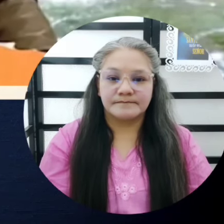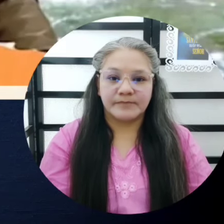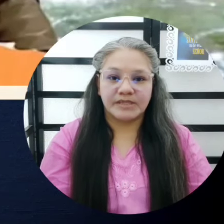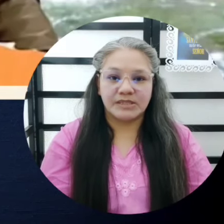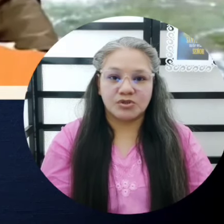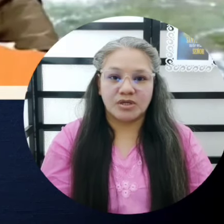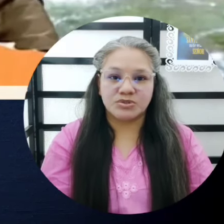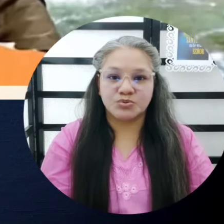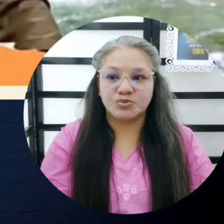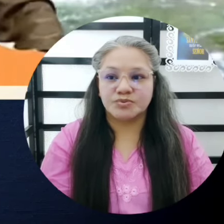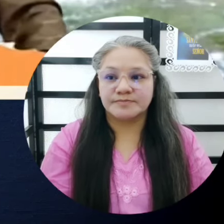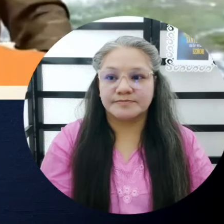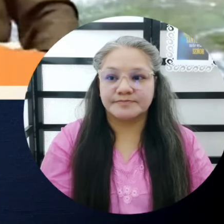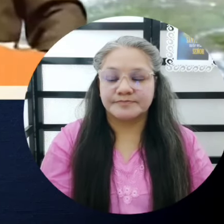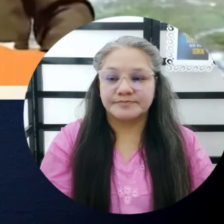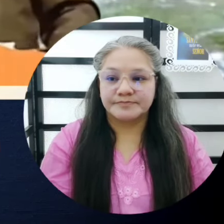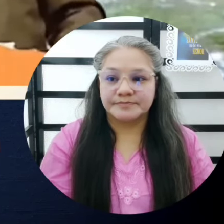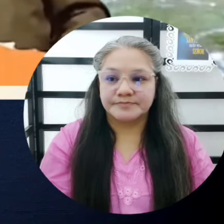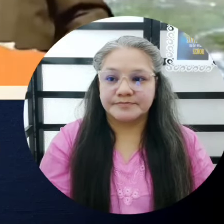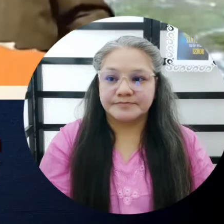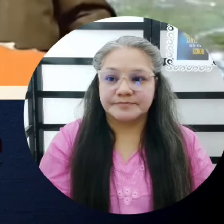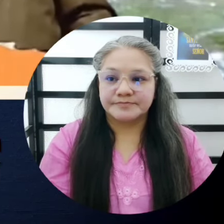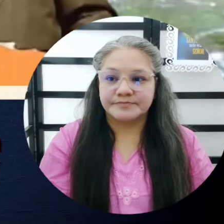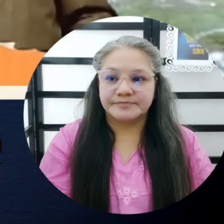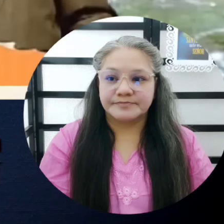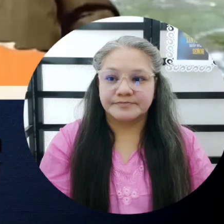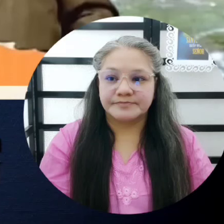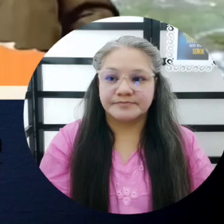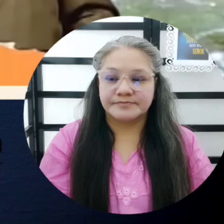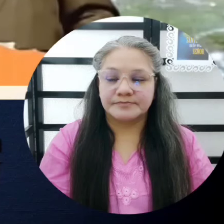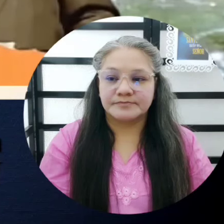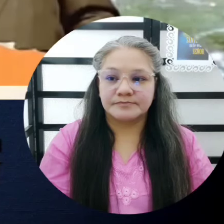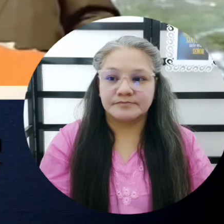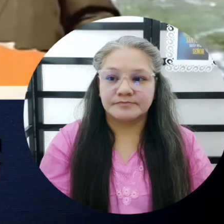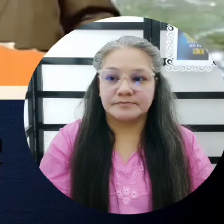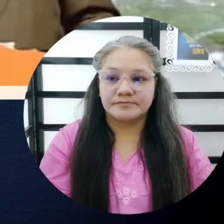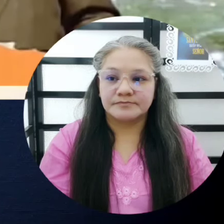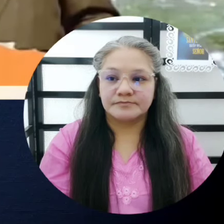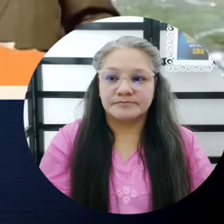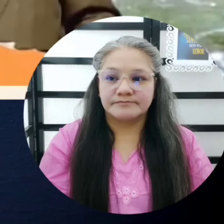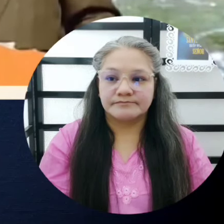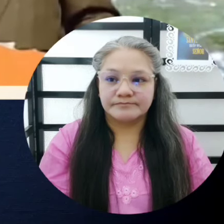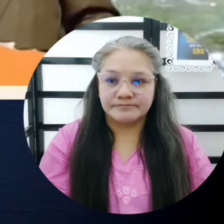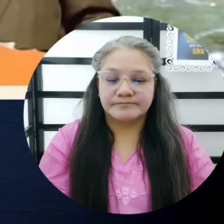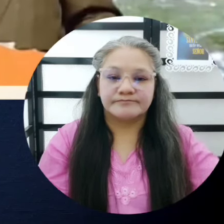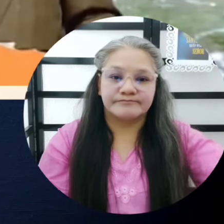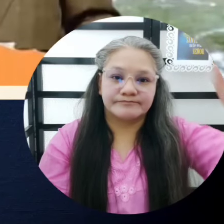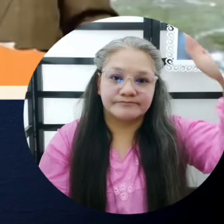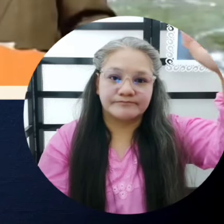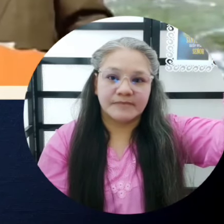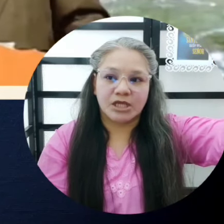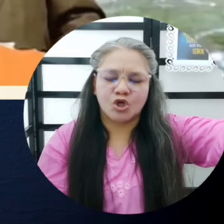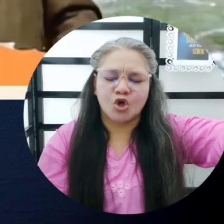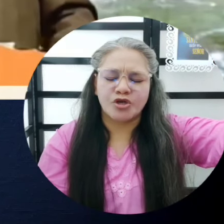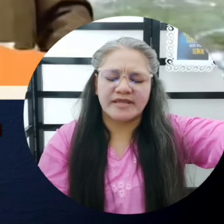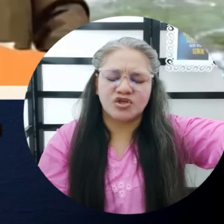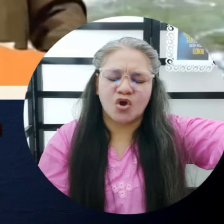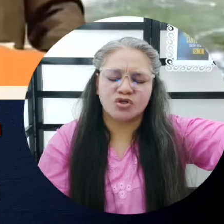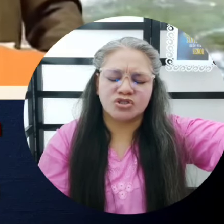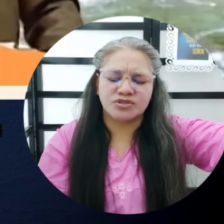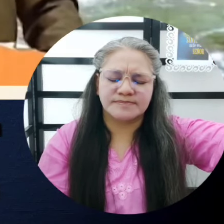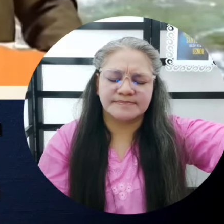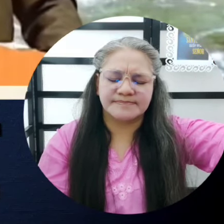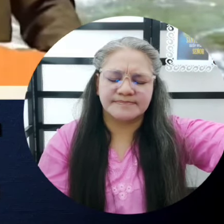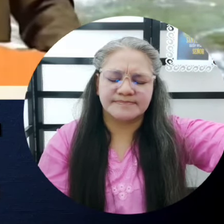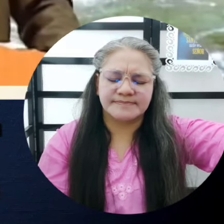avergonzada. Qué lindo cuando el hombre le pregunta a la mujer: ¿eres virgen? La mujer: sí, por la gracia de Dios,